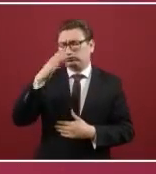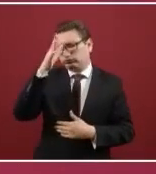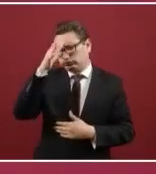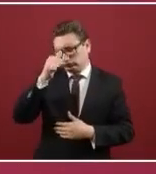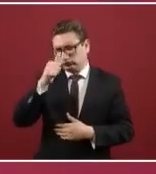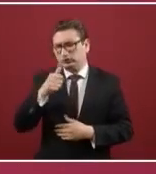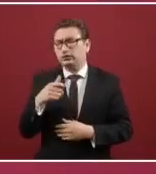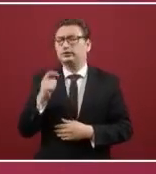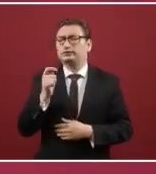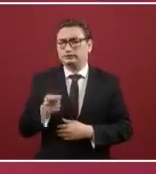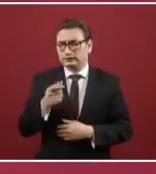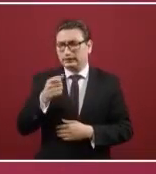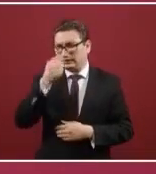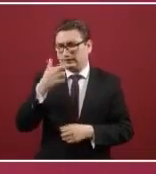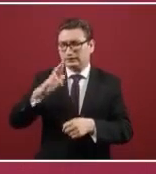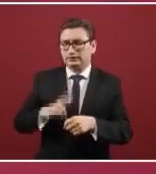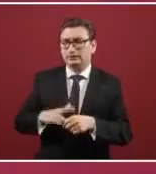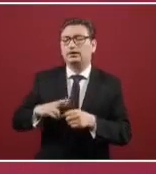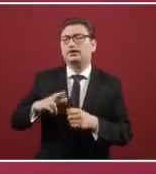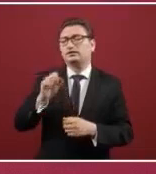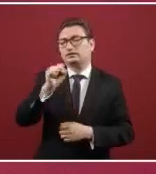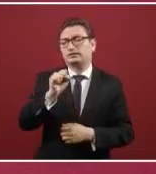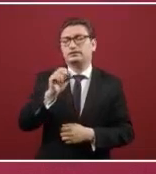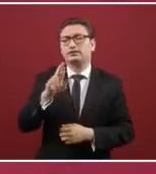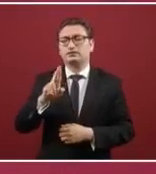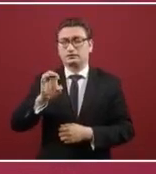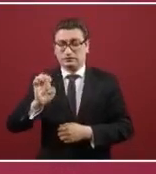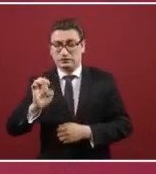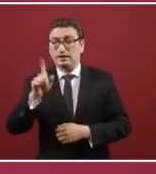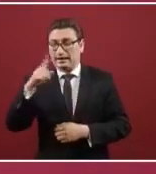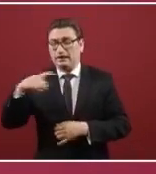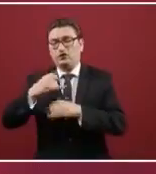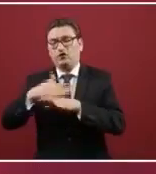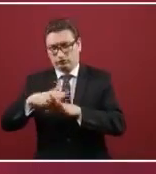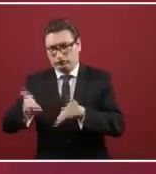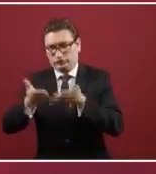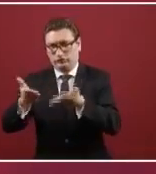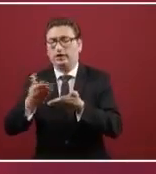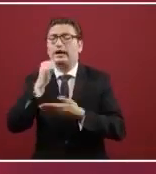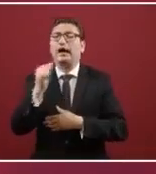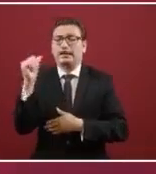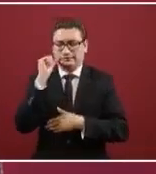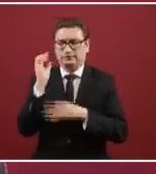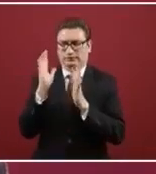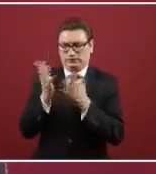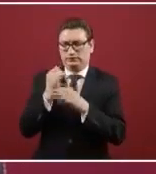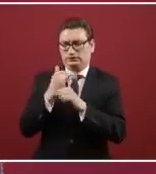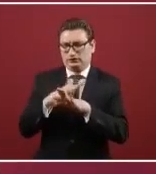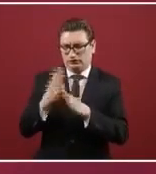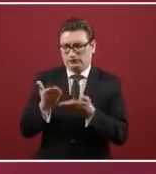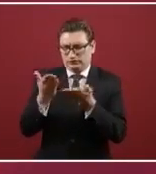que la Secretaría de Relaciones Exteriores iba a informar, lo hizo ayer, sobre